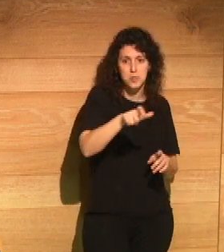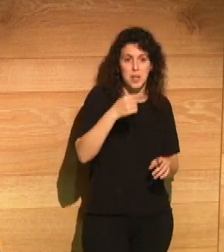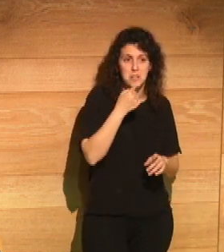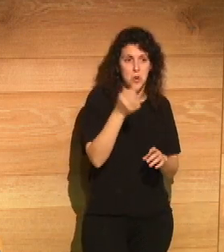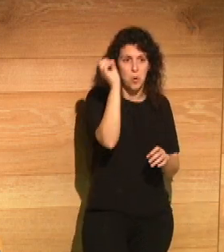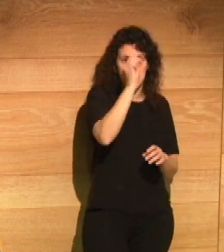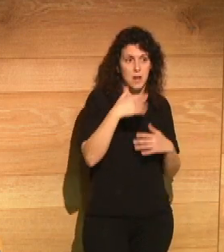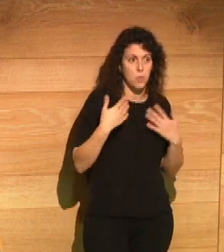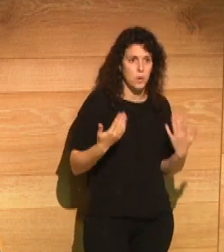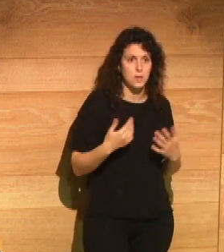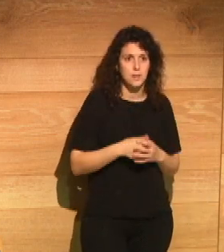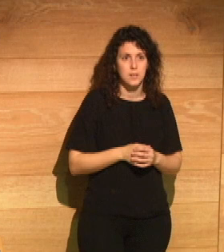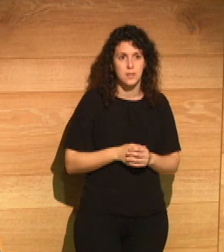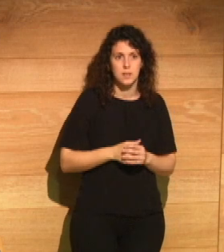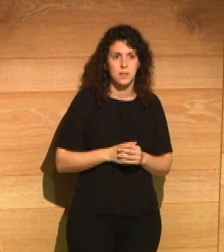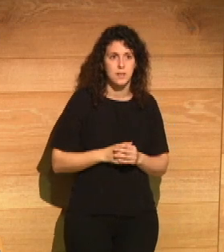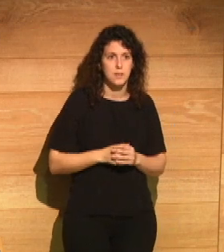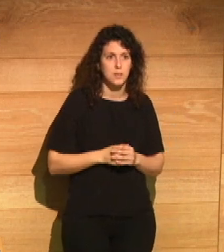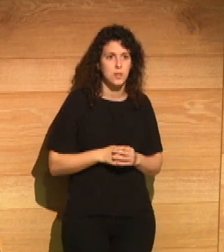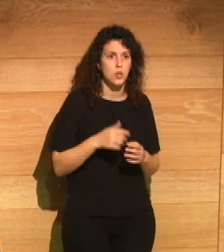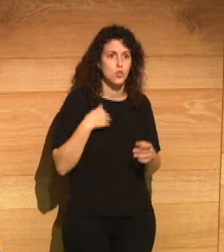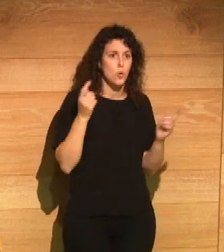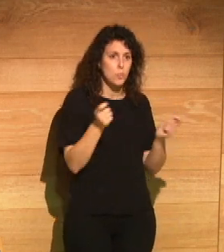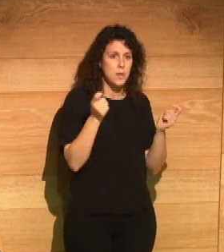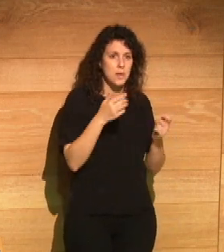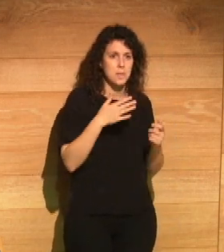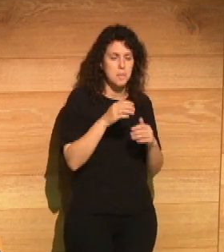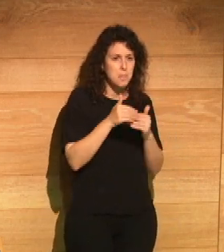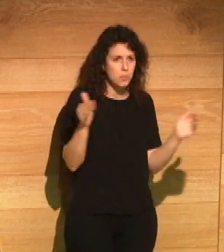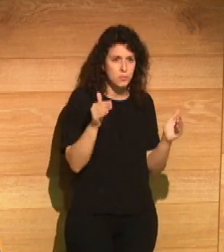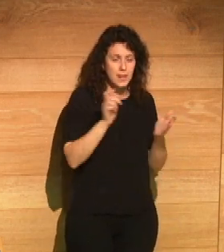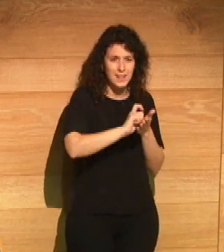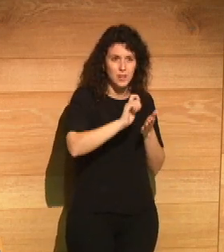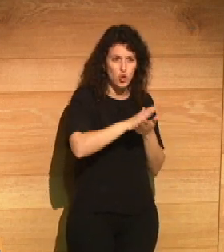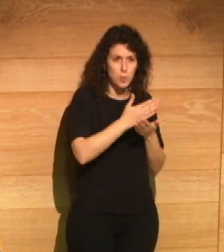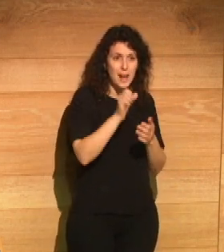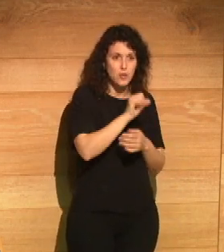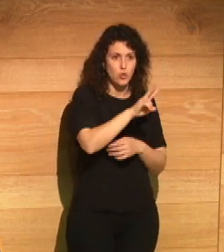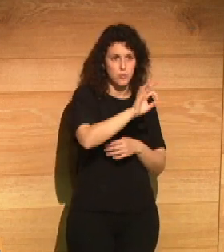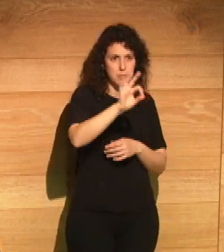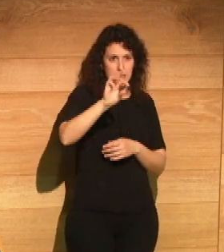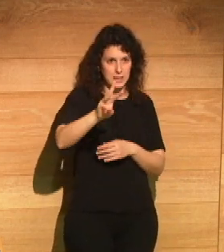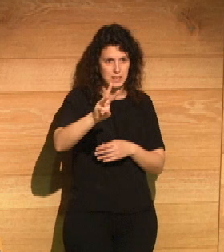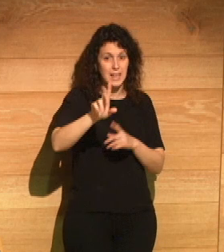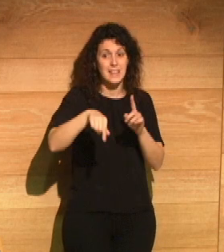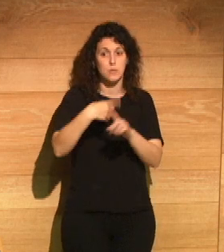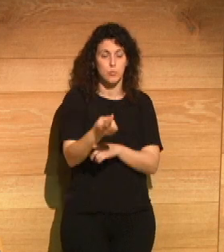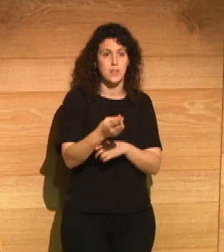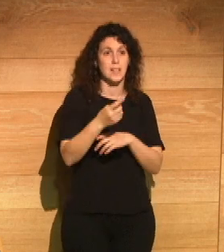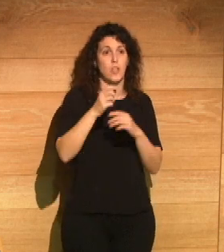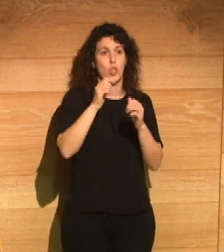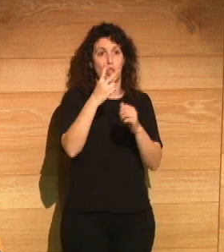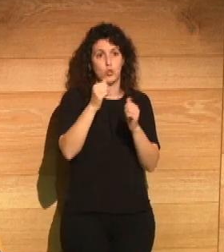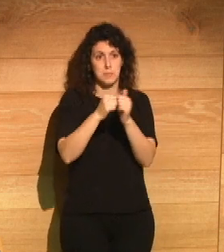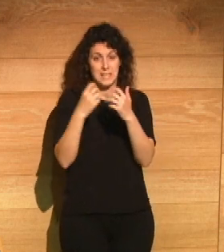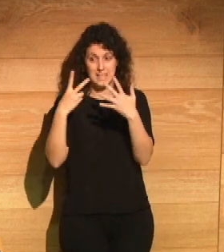ahí, pero mira, Mariana, que yo publiqué mi primera novela en el 2003 y luego en el 2007, después de publicar mi